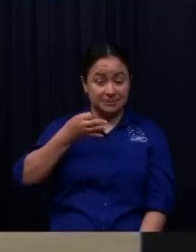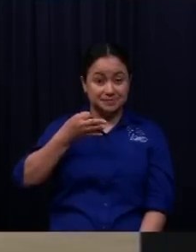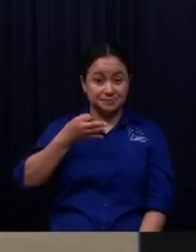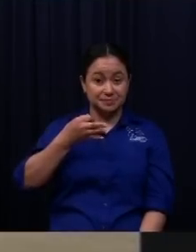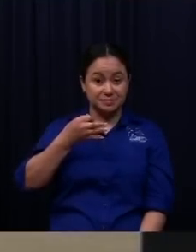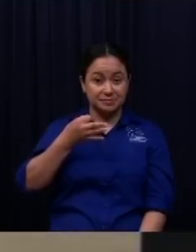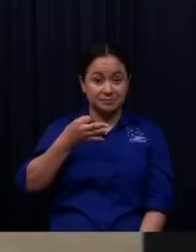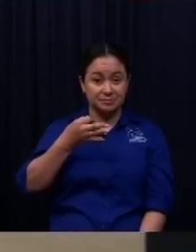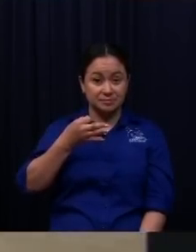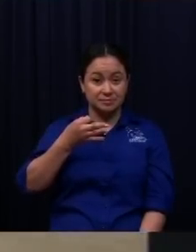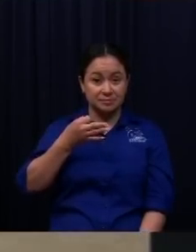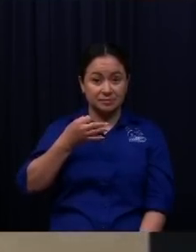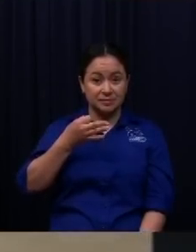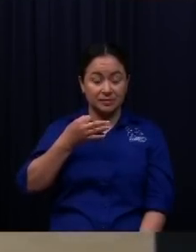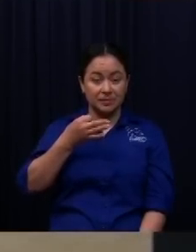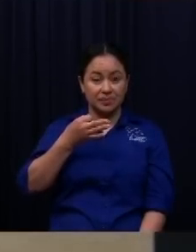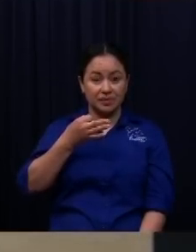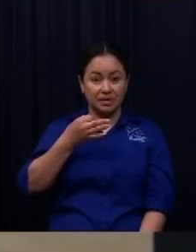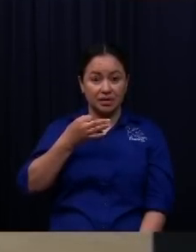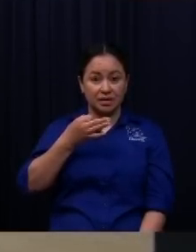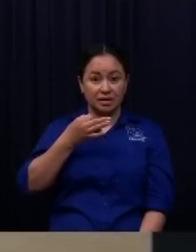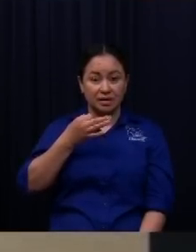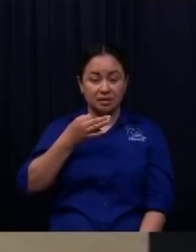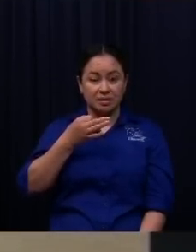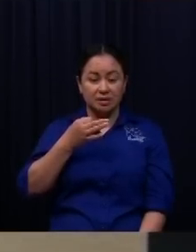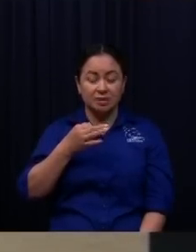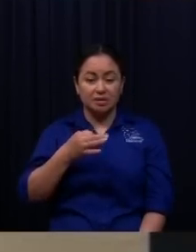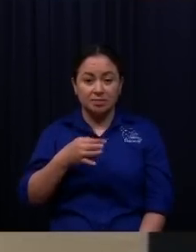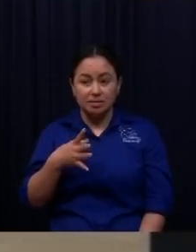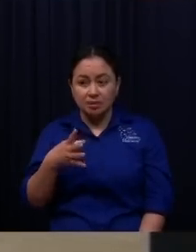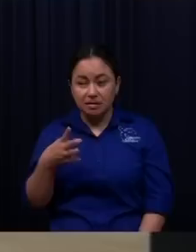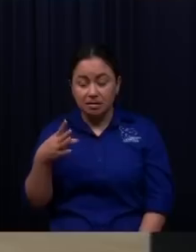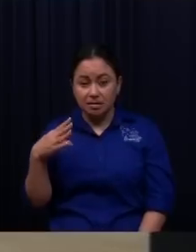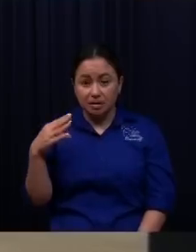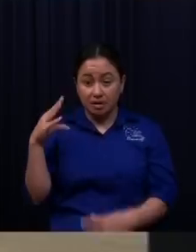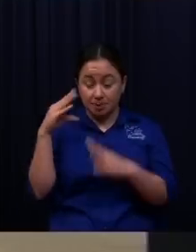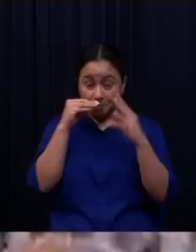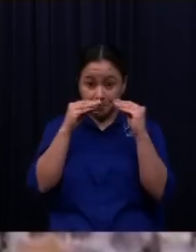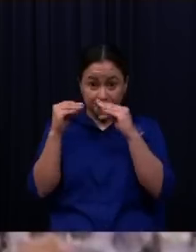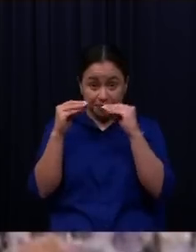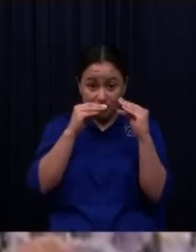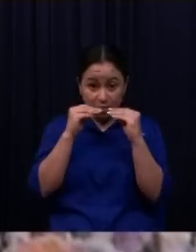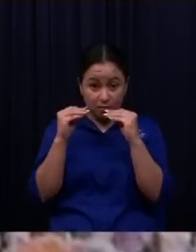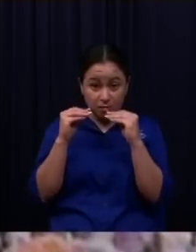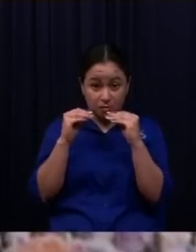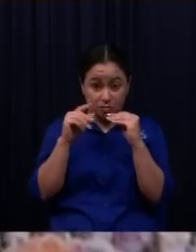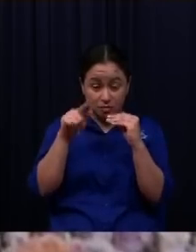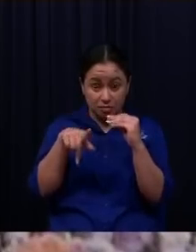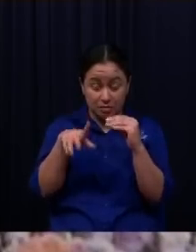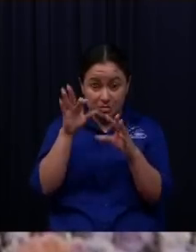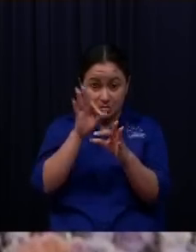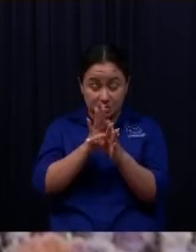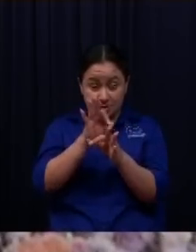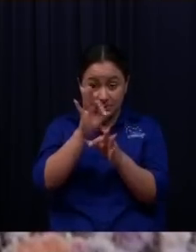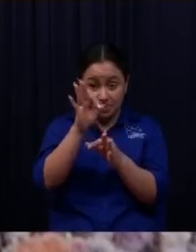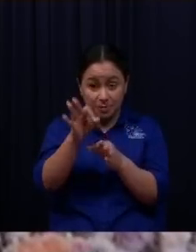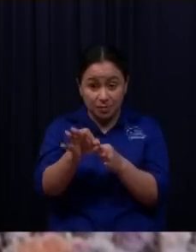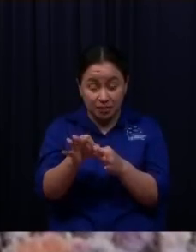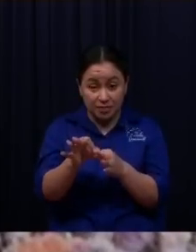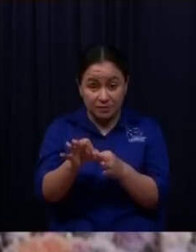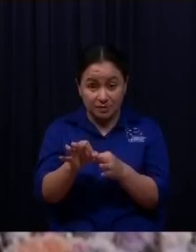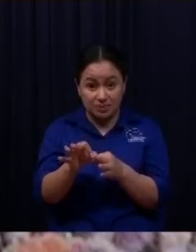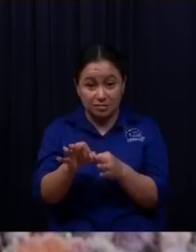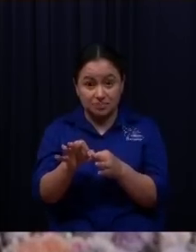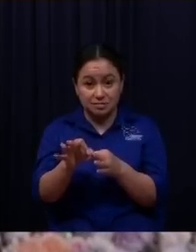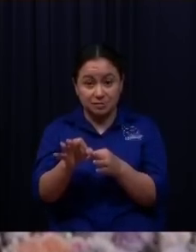con tartamudez de labios y en lengua extranjera él hablará a este pueblo. Por lo cual la palabra del Señor para ellos será